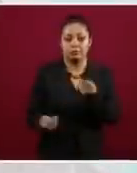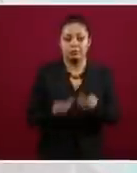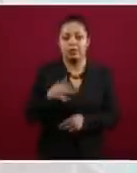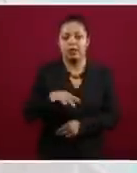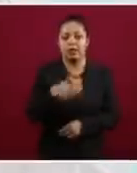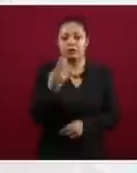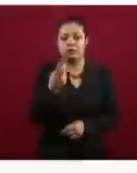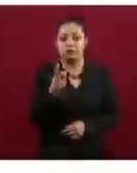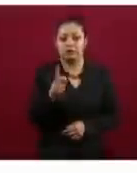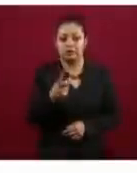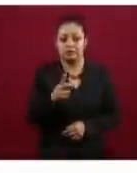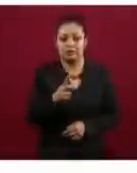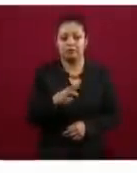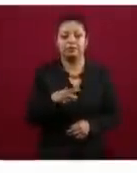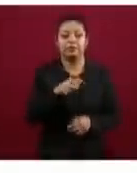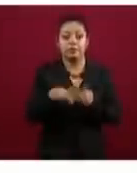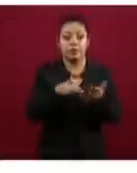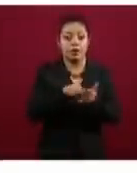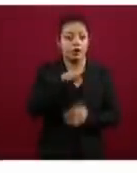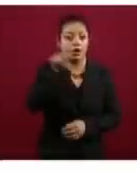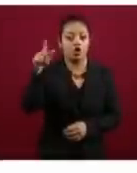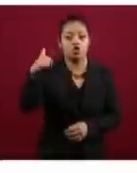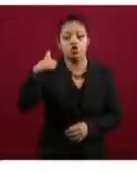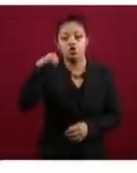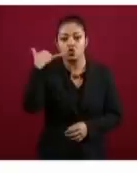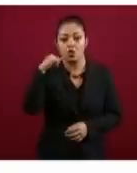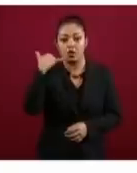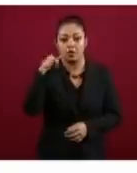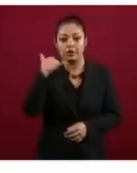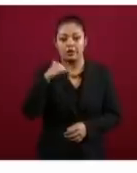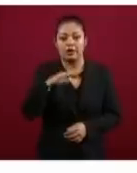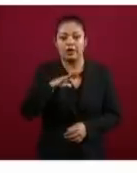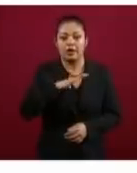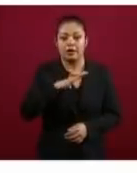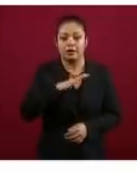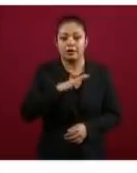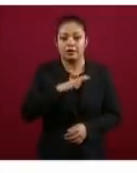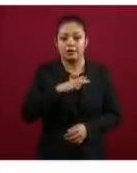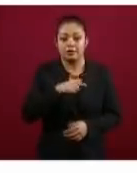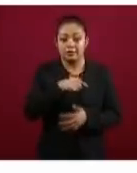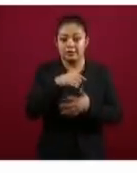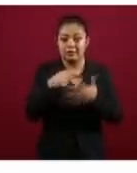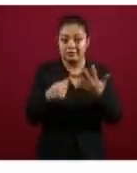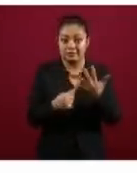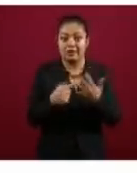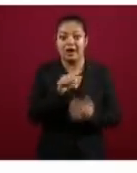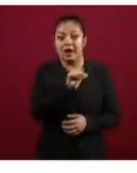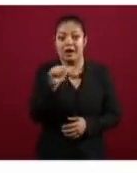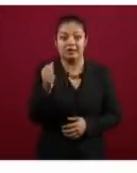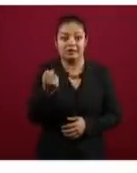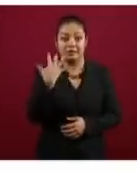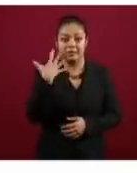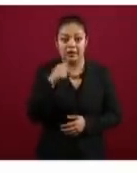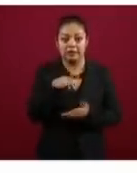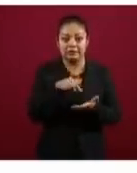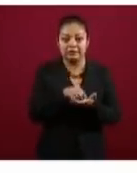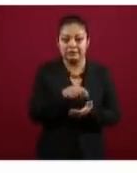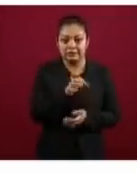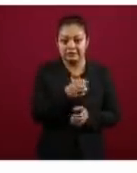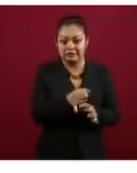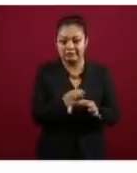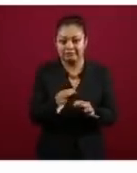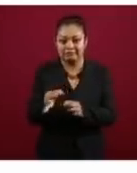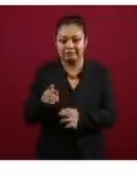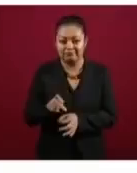de diciembre. En Yucatán haremos 5 asambleas regionales, se